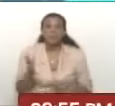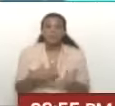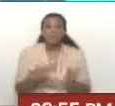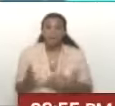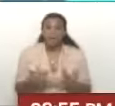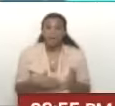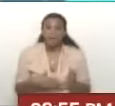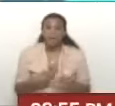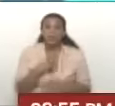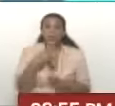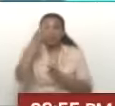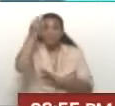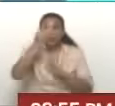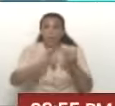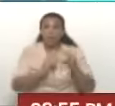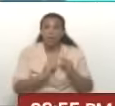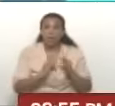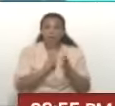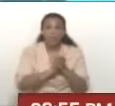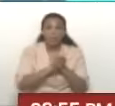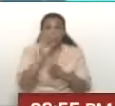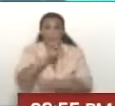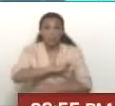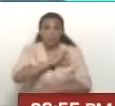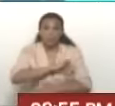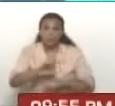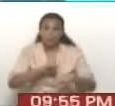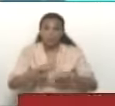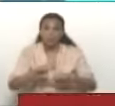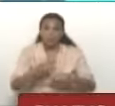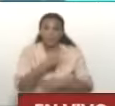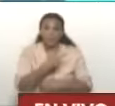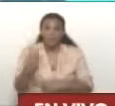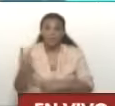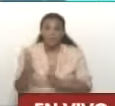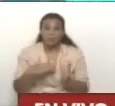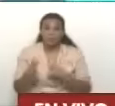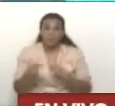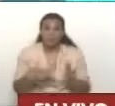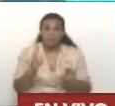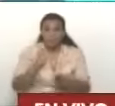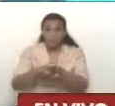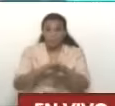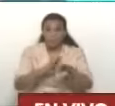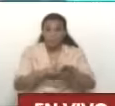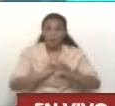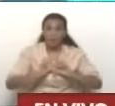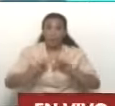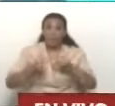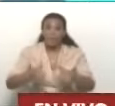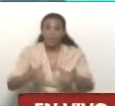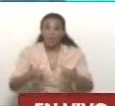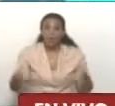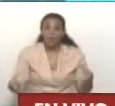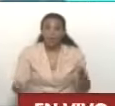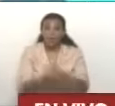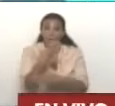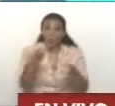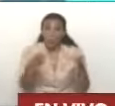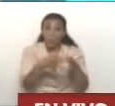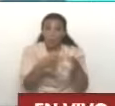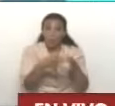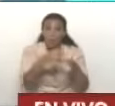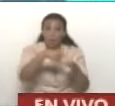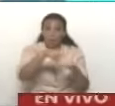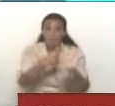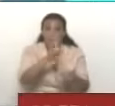voceros, voceras, compañeros, movimientos sociales. 22 de marzo. Arranca la conformación en